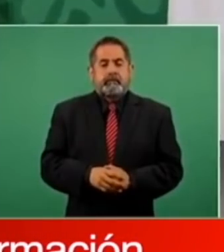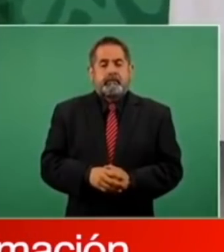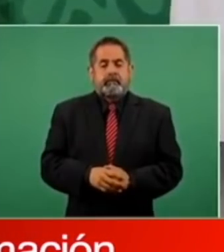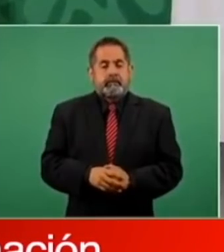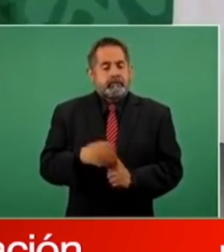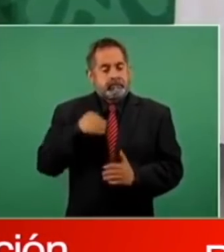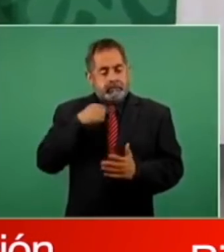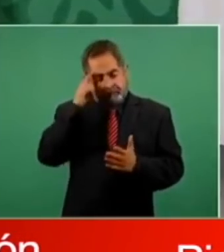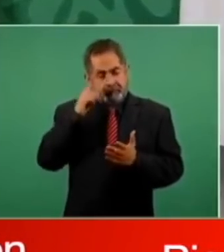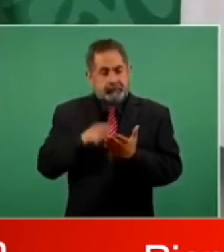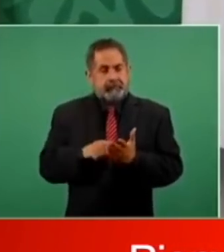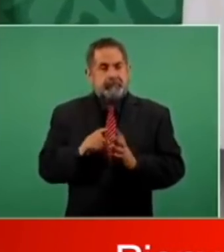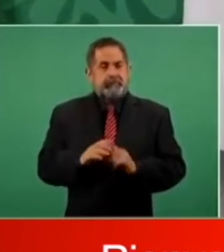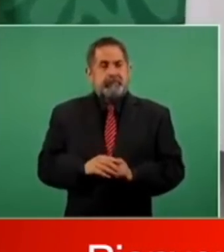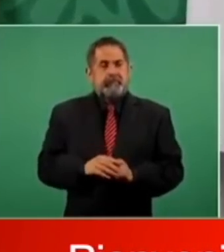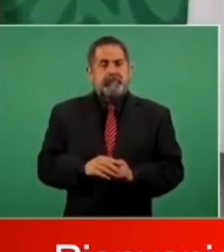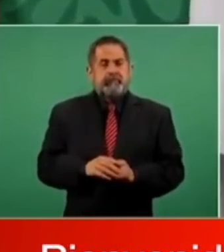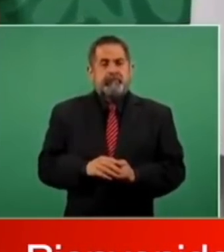Creo que